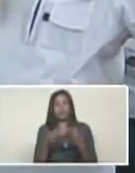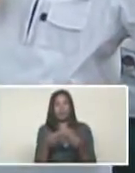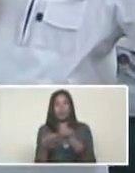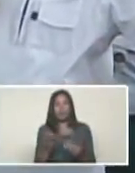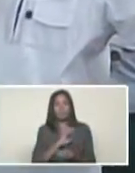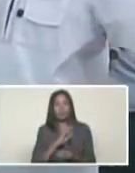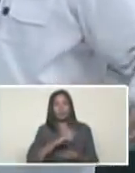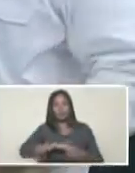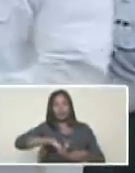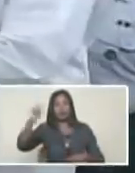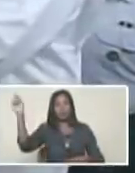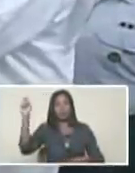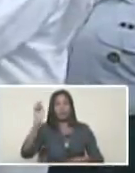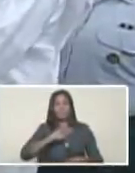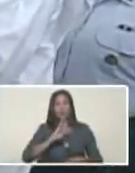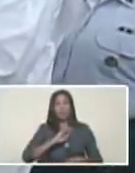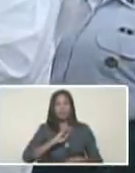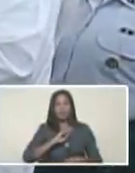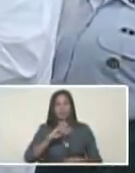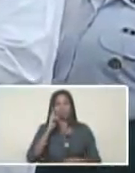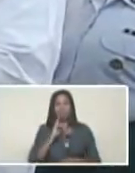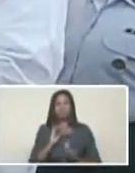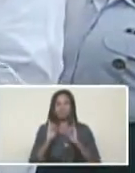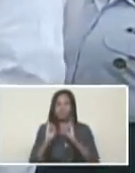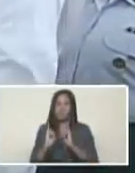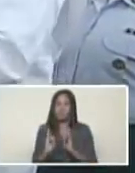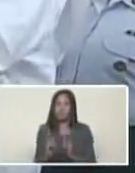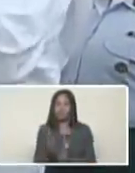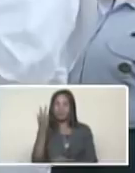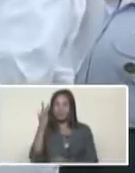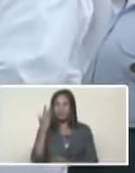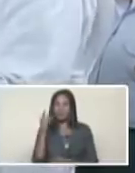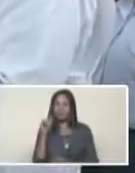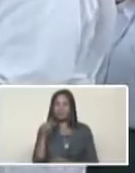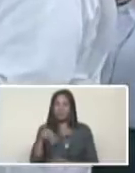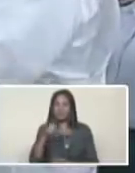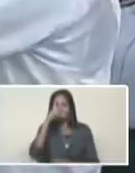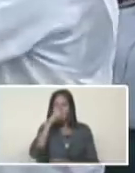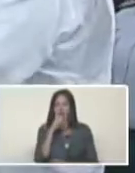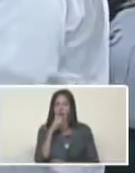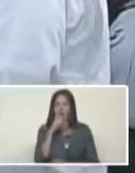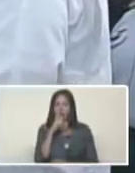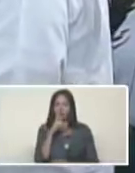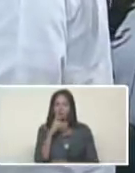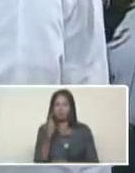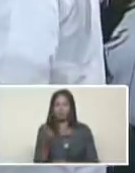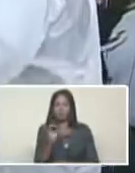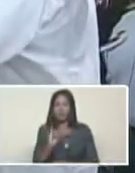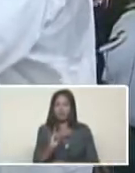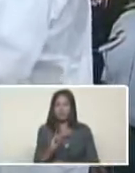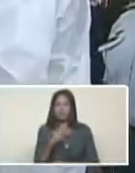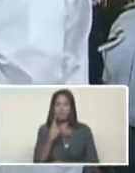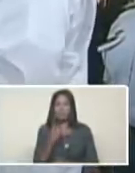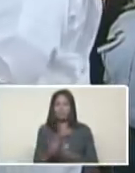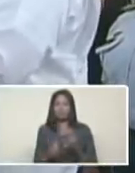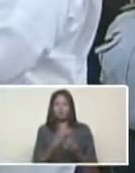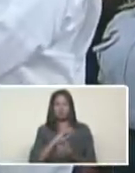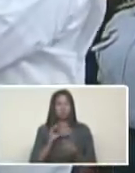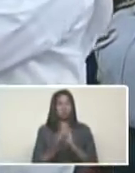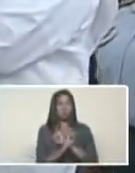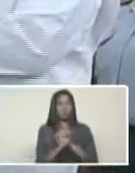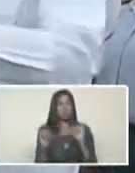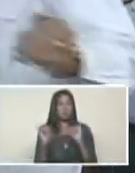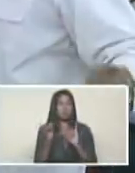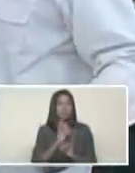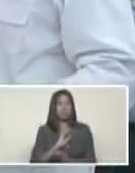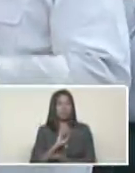réplica de la espada del libertador Simón Bolívar este año, debe saber que a partir de este año, en ese aspecto, nos independizamos.